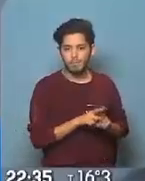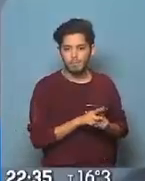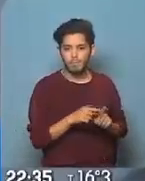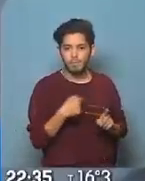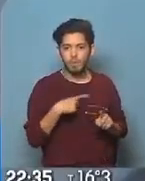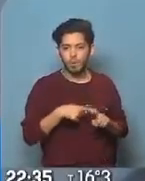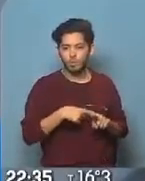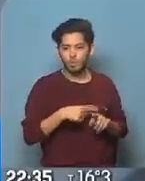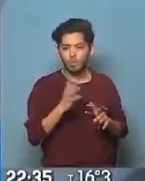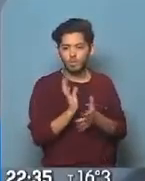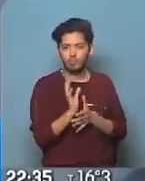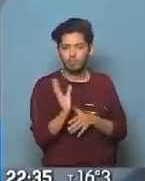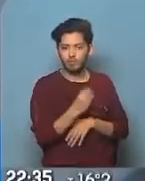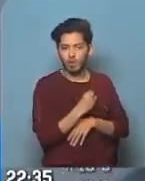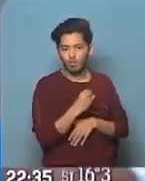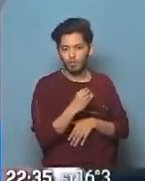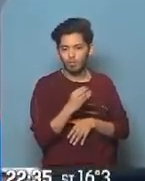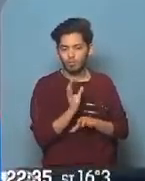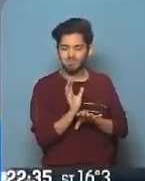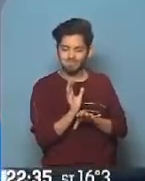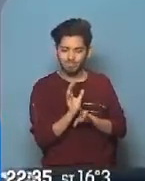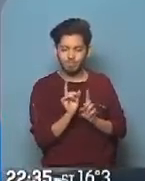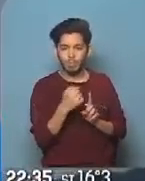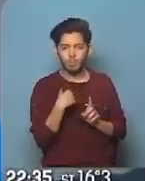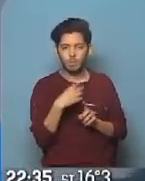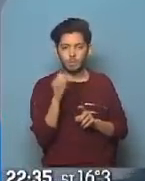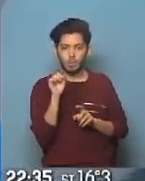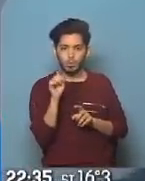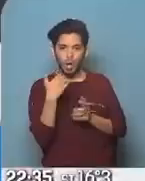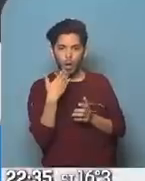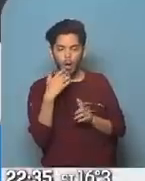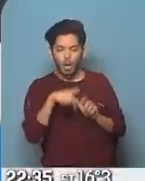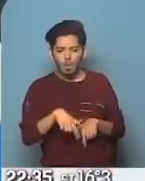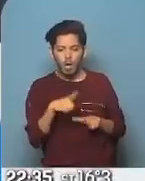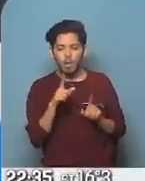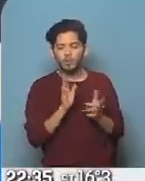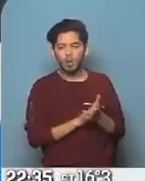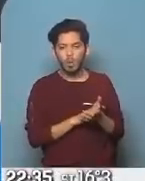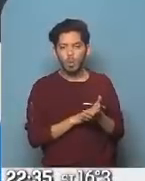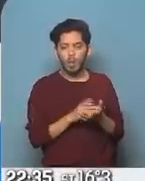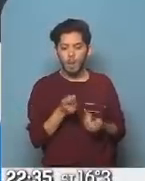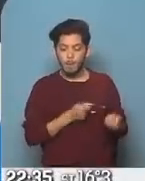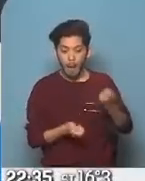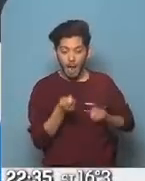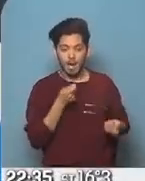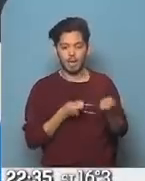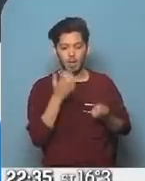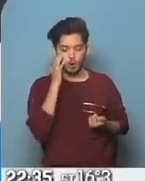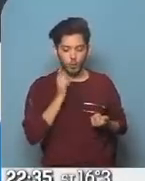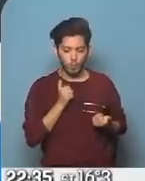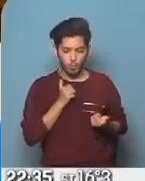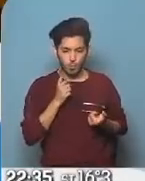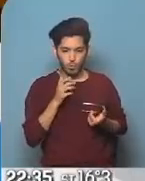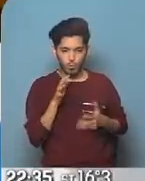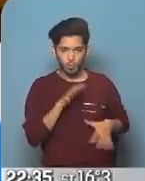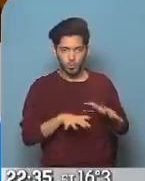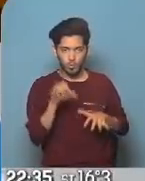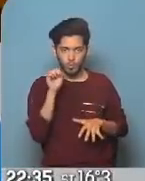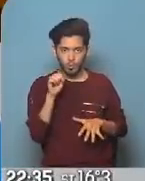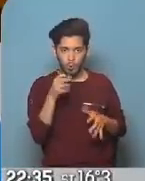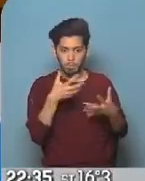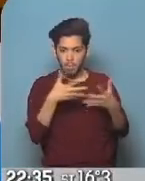Todos, porque los rusos, nosotros hablamos en el noticiero de las maniobras militares rusas que fueron las mayores